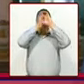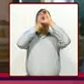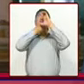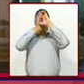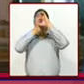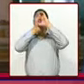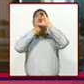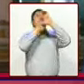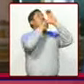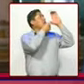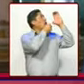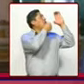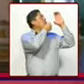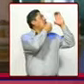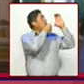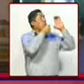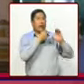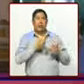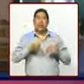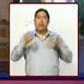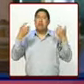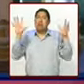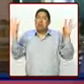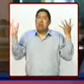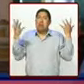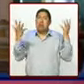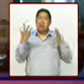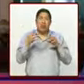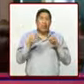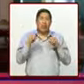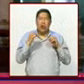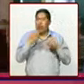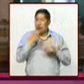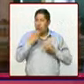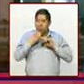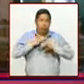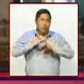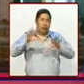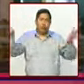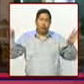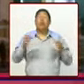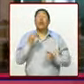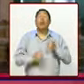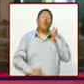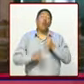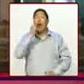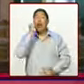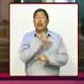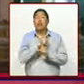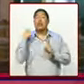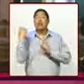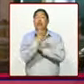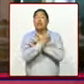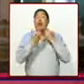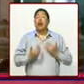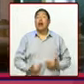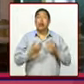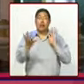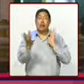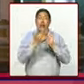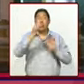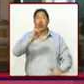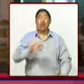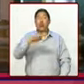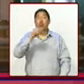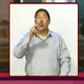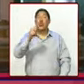que comunicarse y escucharse los legisladores asistentes. Vamos a ver cuál es la situación ahora, Tufi. Estamos con John Guzmán